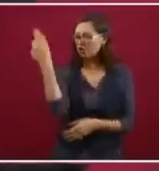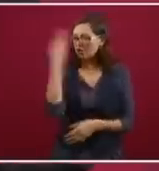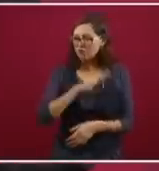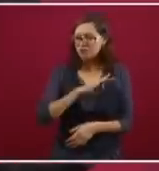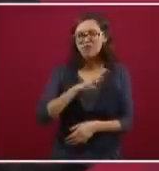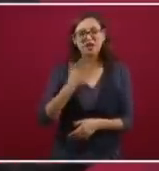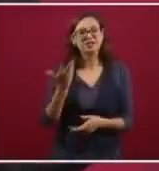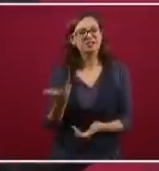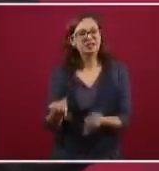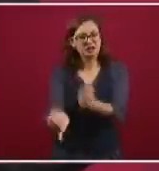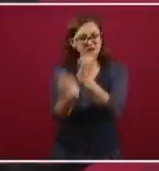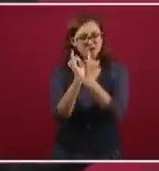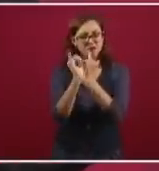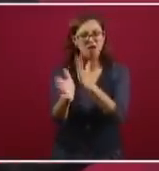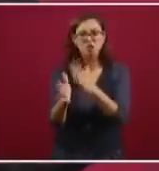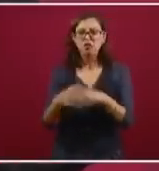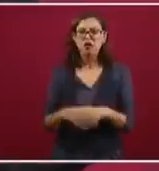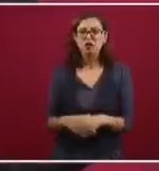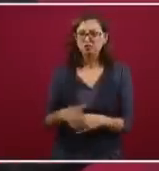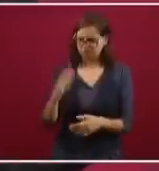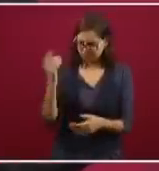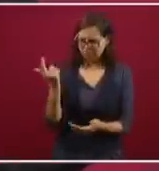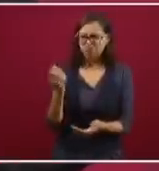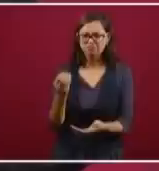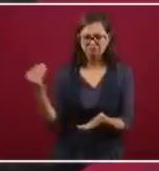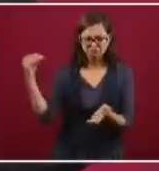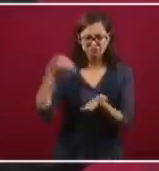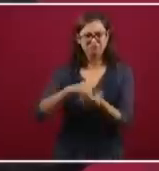la defraudación fiscal?